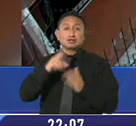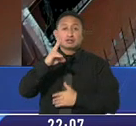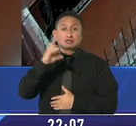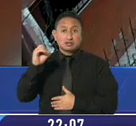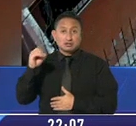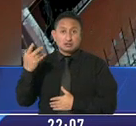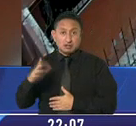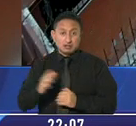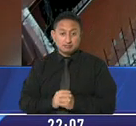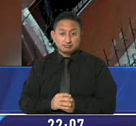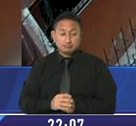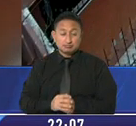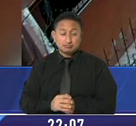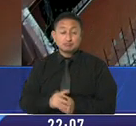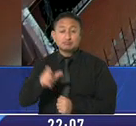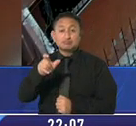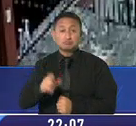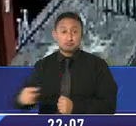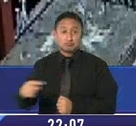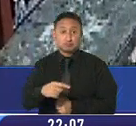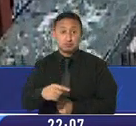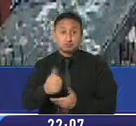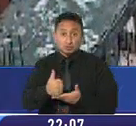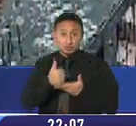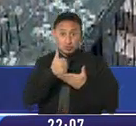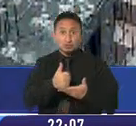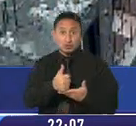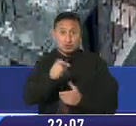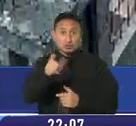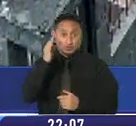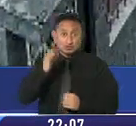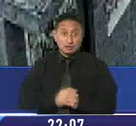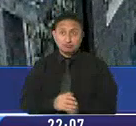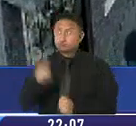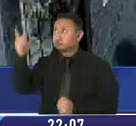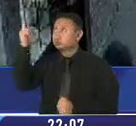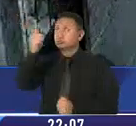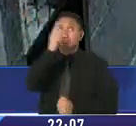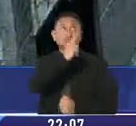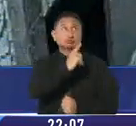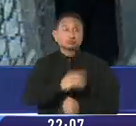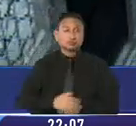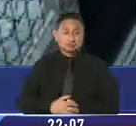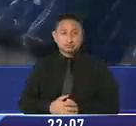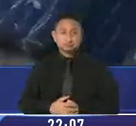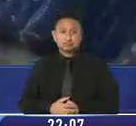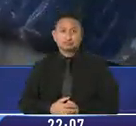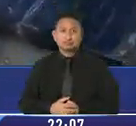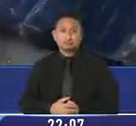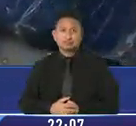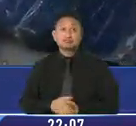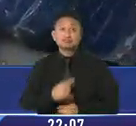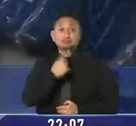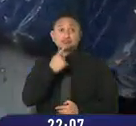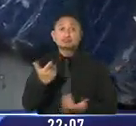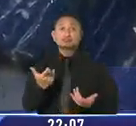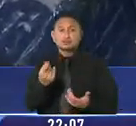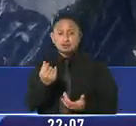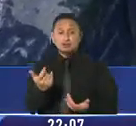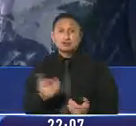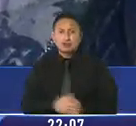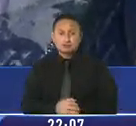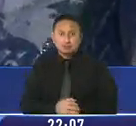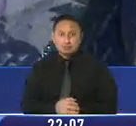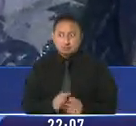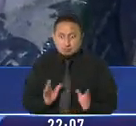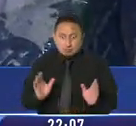$2,700 para atemorizar a quienes intentaron ayudar a las mujeres. Dispararon por varias ocasiones. Porque dijeron, ¿de una dónde está el dinero? Yo le dije, no